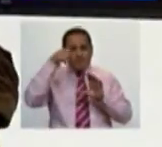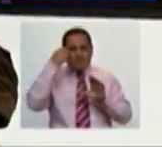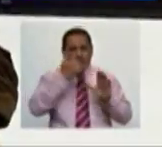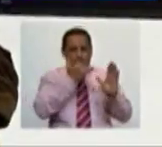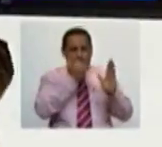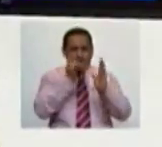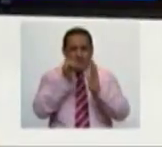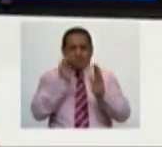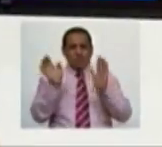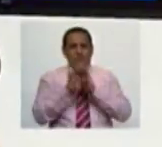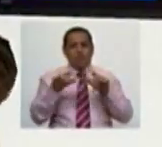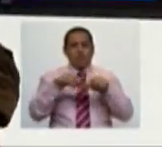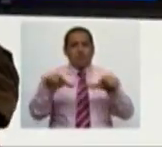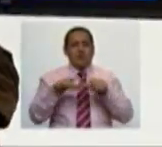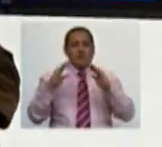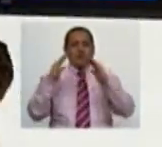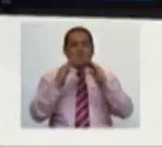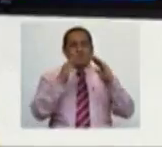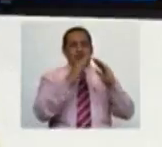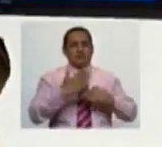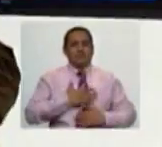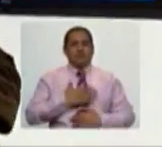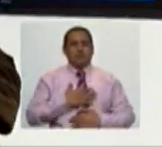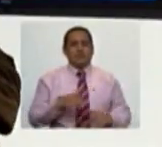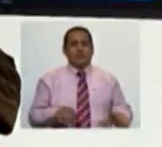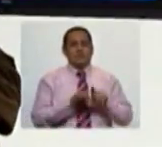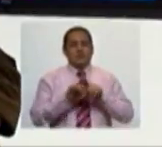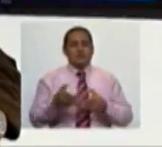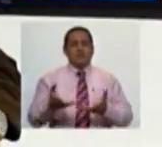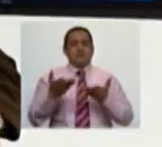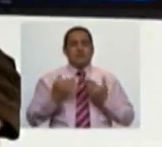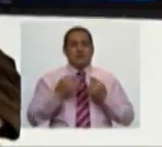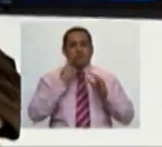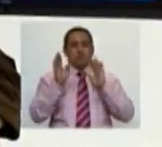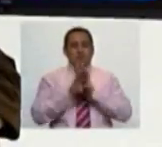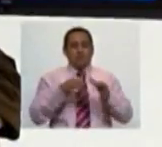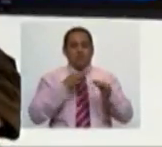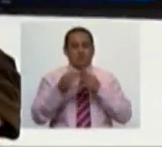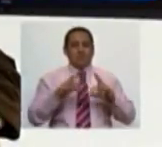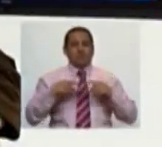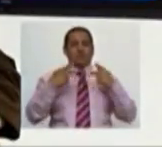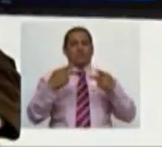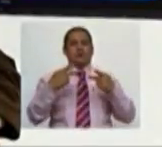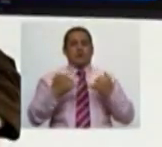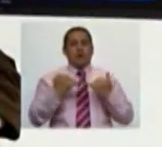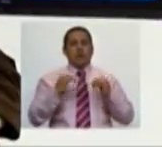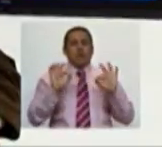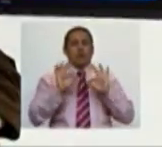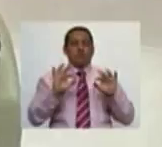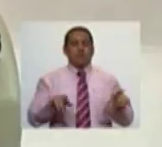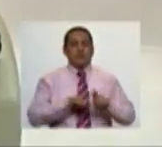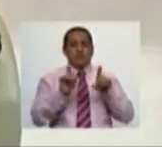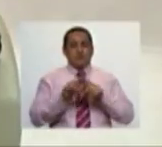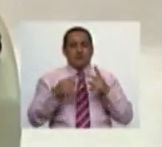la videovigilancia a partir de los linderos de la propiedad privada resulta por lo menos excesiva, ¿no? O a lo